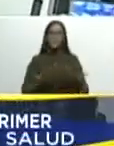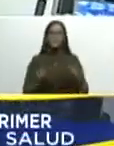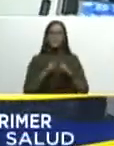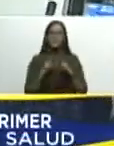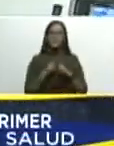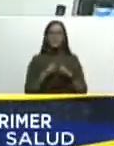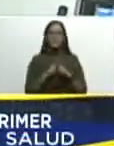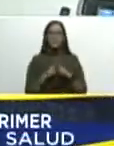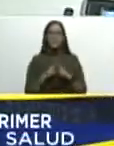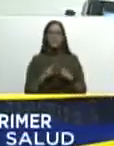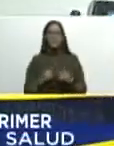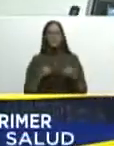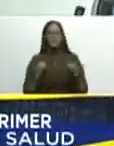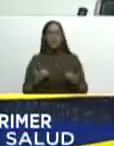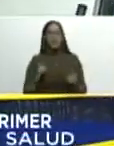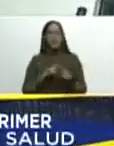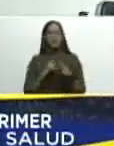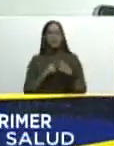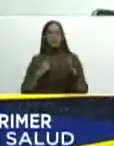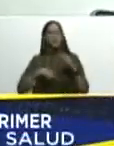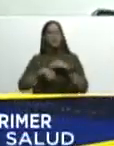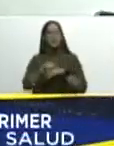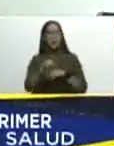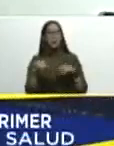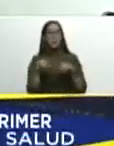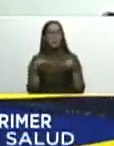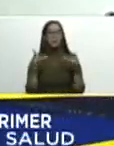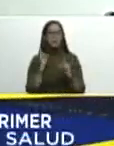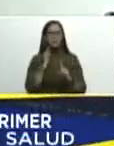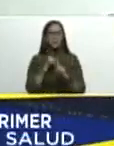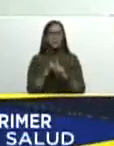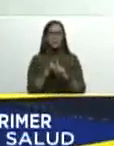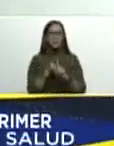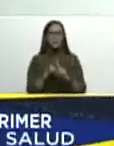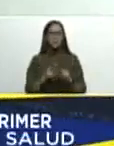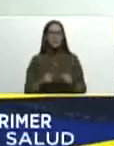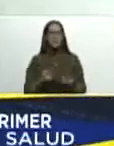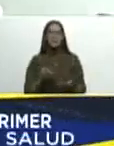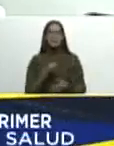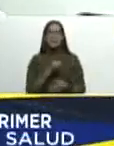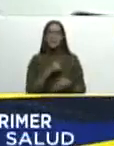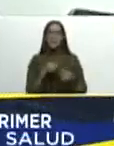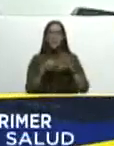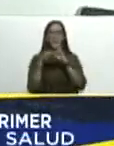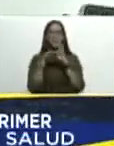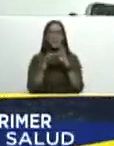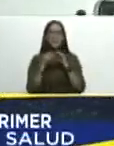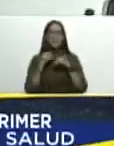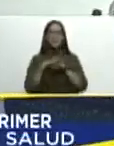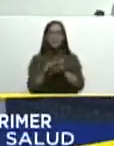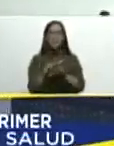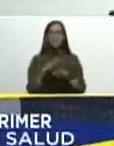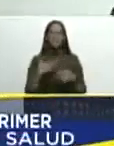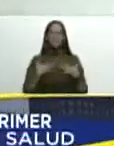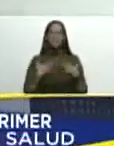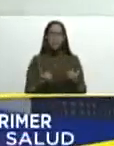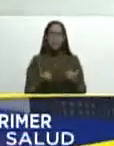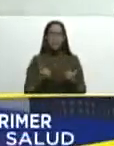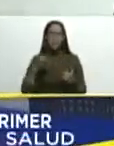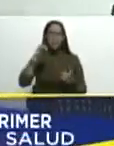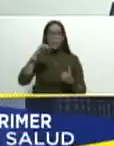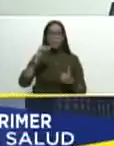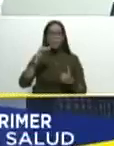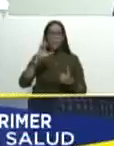conocido. Y ahora entonces nos vamos al set desde acá. Desde la Unidad Integral de Salud de Macuto,